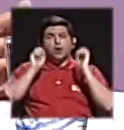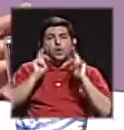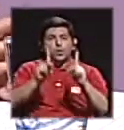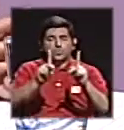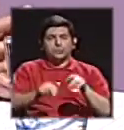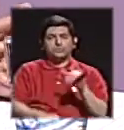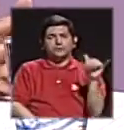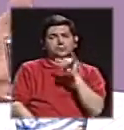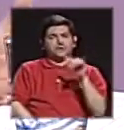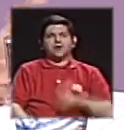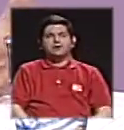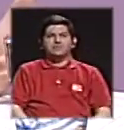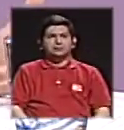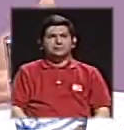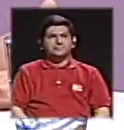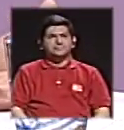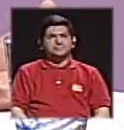posibilidades